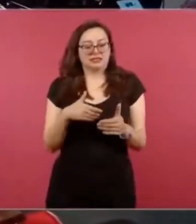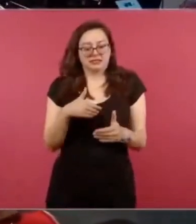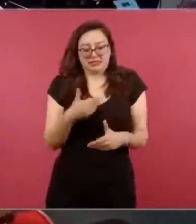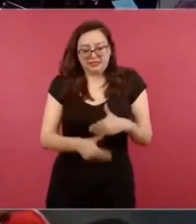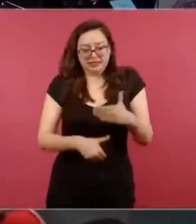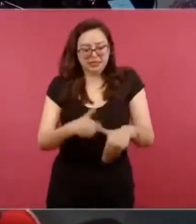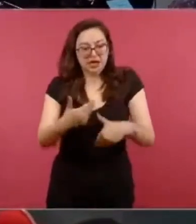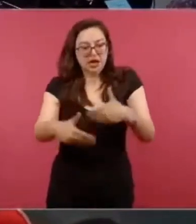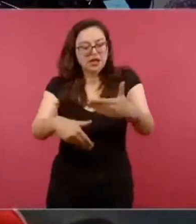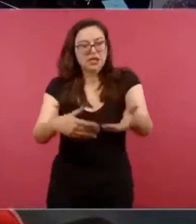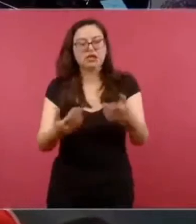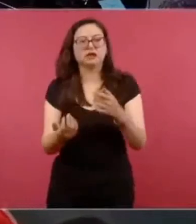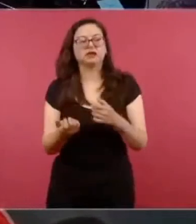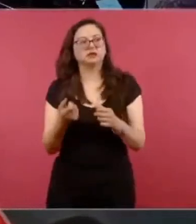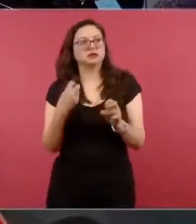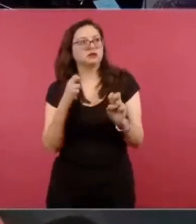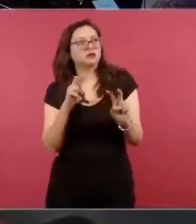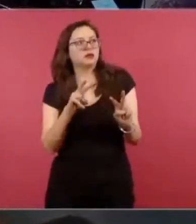ni modo